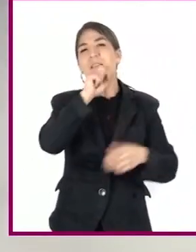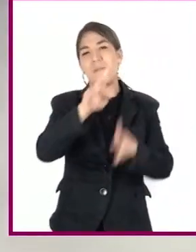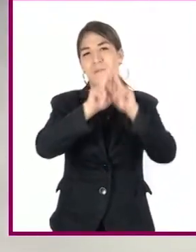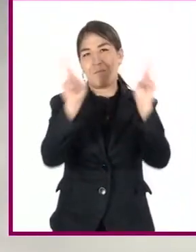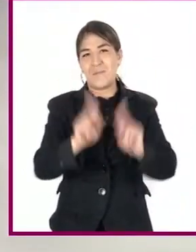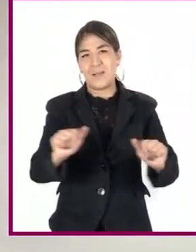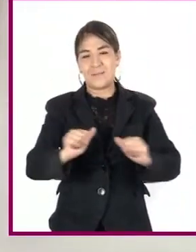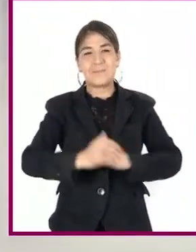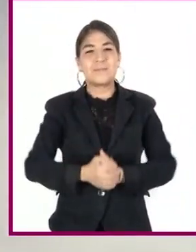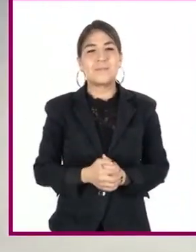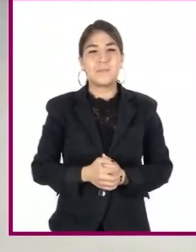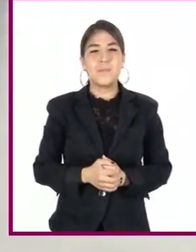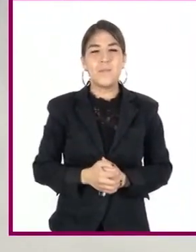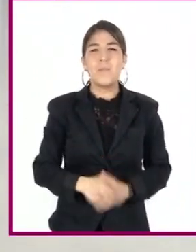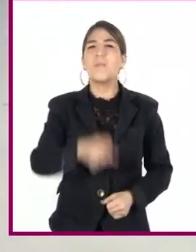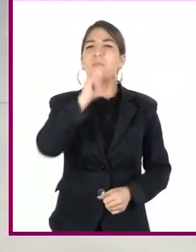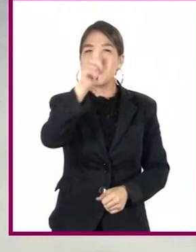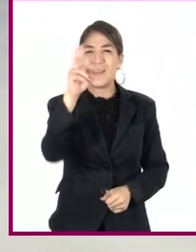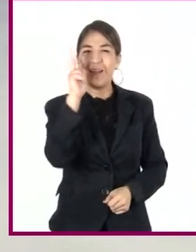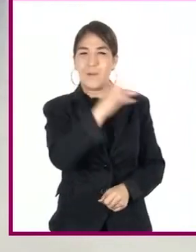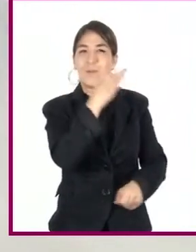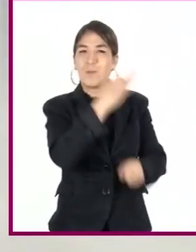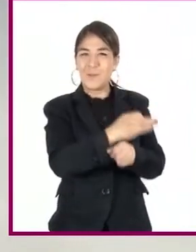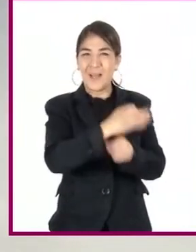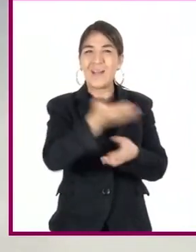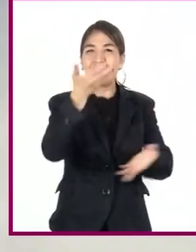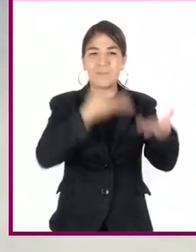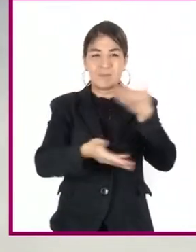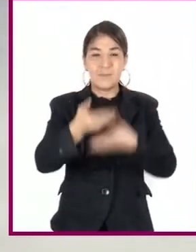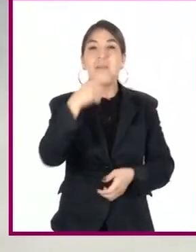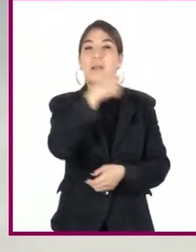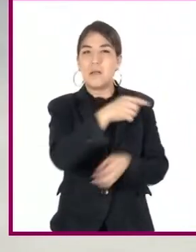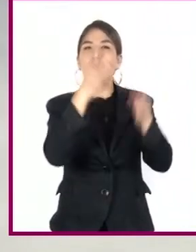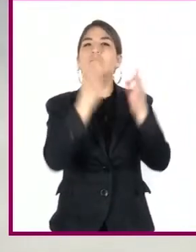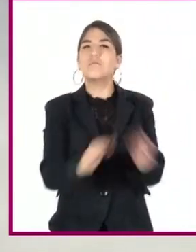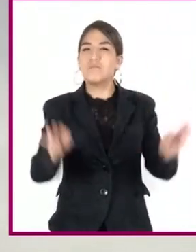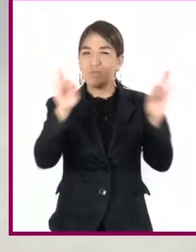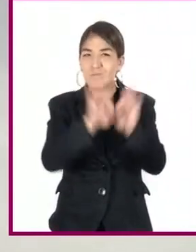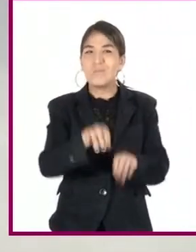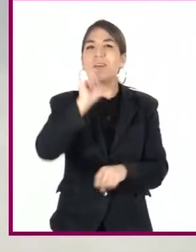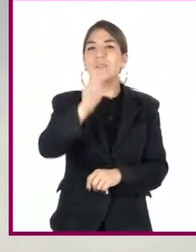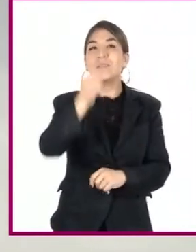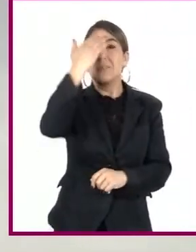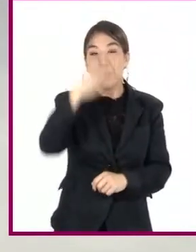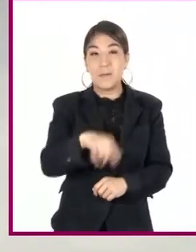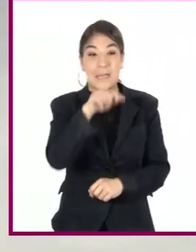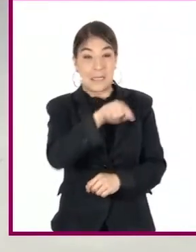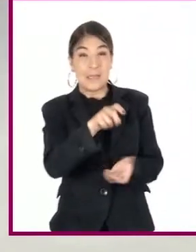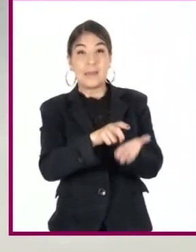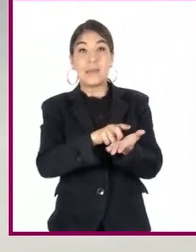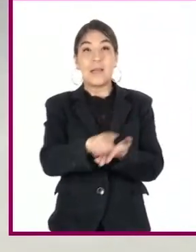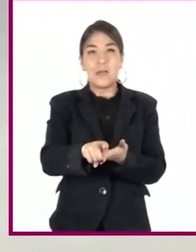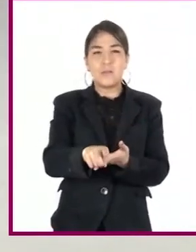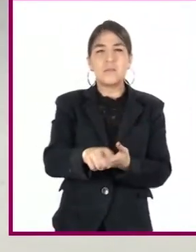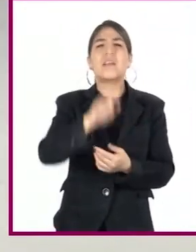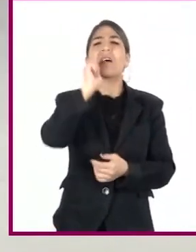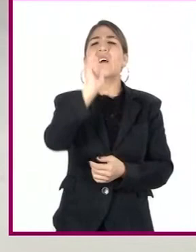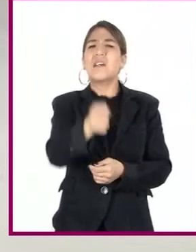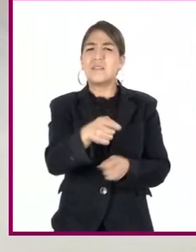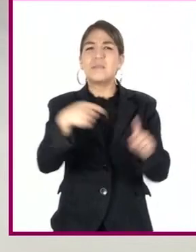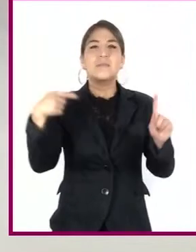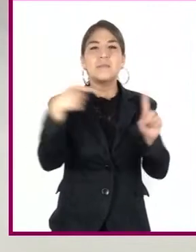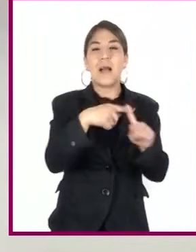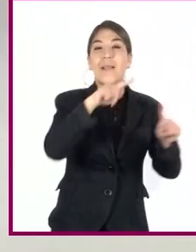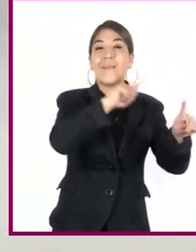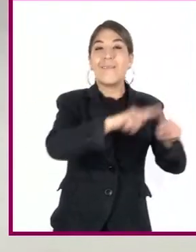Tomen nota del esquema que acabamos de compartir. Es importante saber que los derechos se refieren a